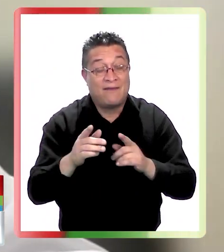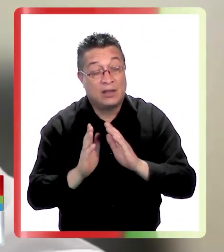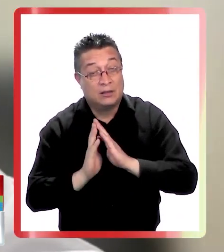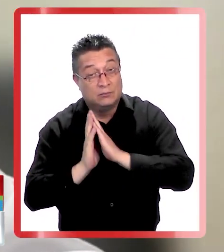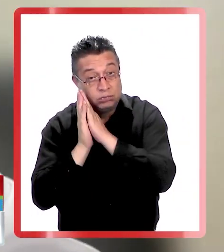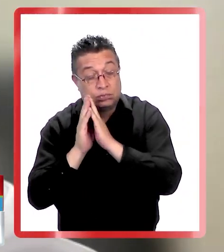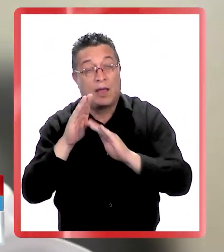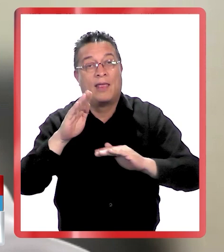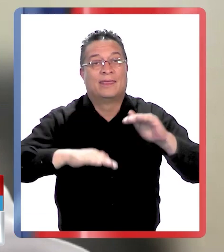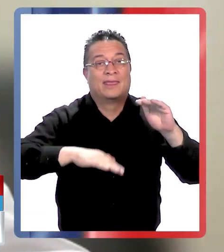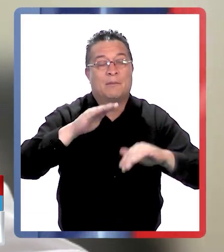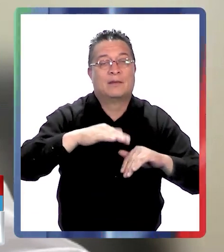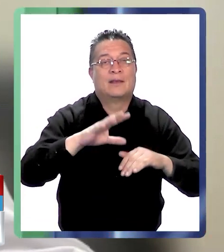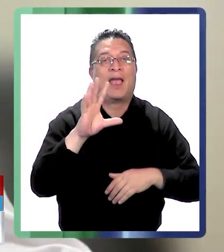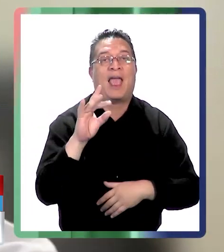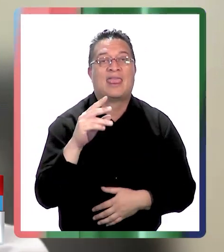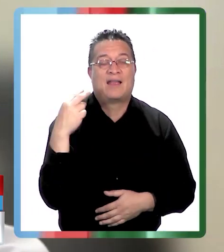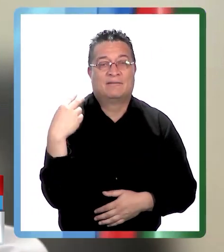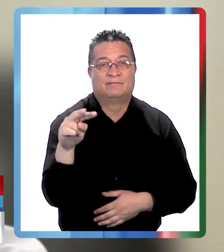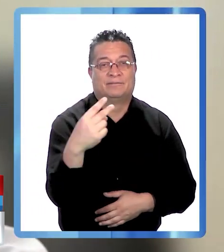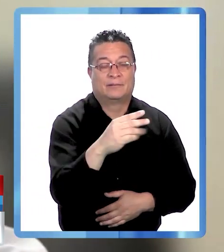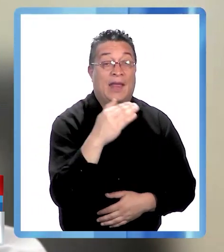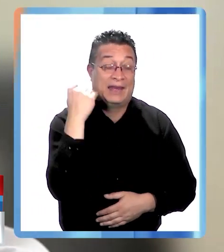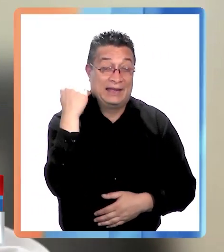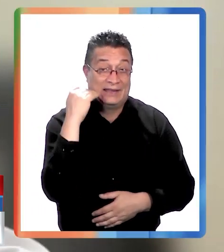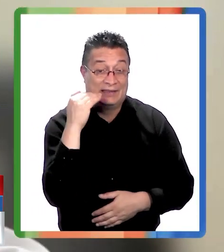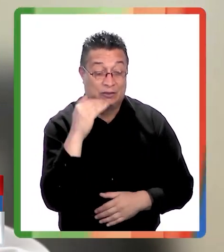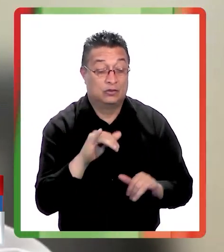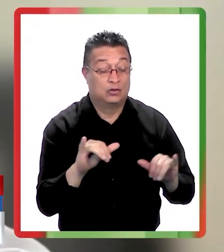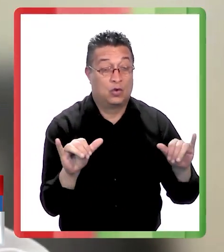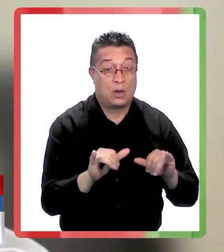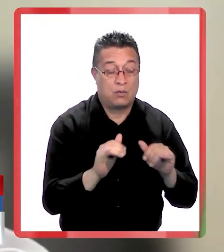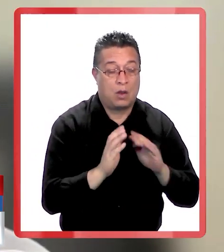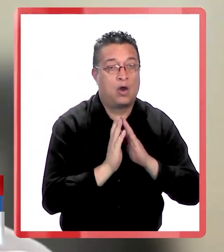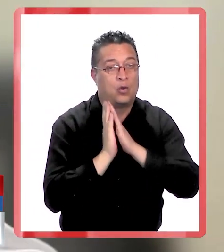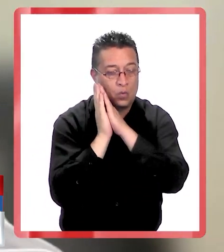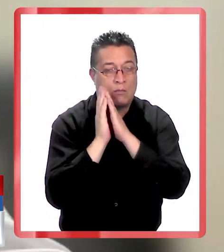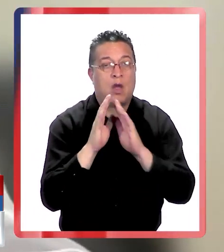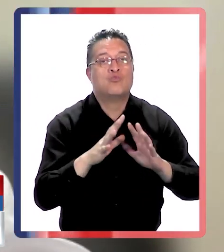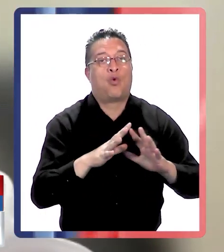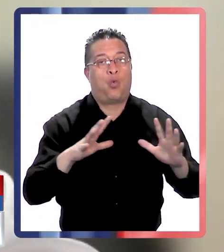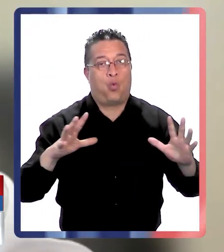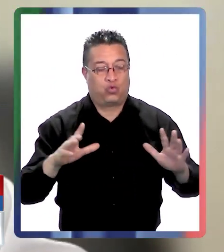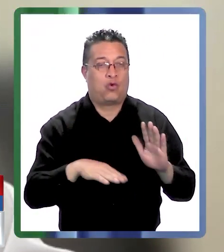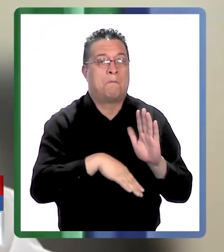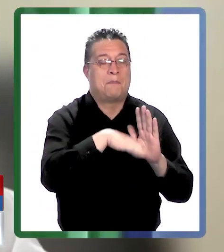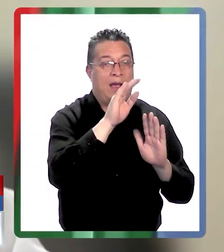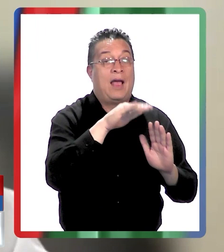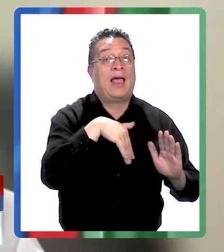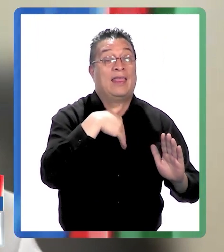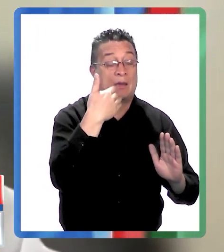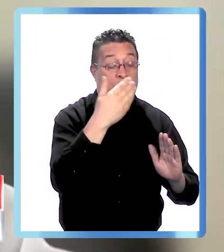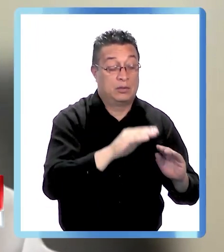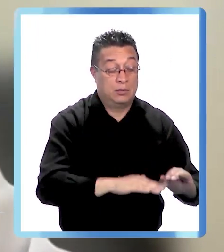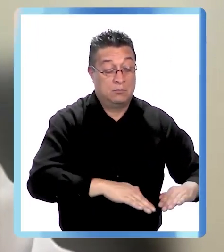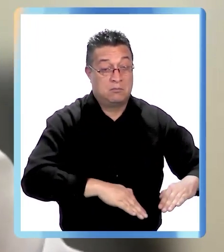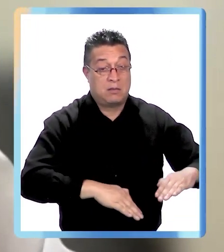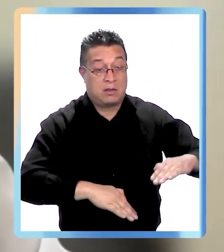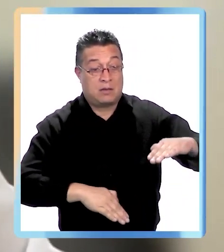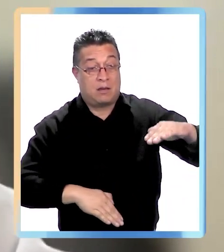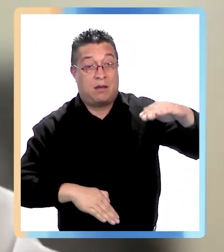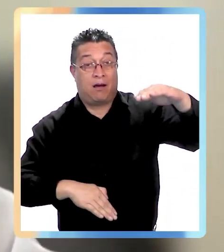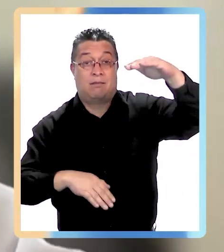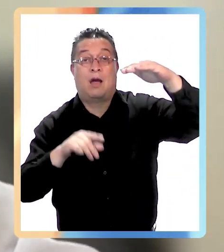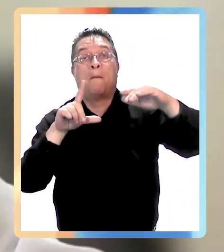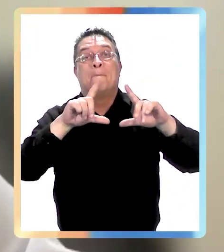van variando según la edad que uno tiene. Los niños, por ejemplo, los bebés duermen muchas horas durante el día y a medida que uno va envejeciendo cada vez necesita